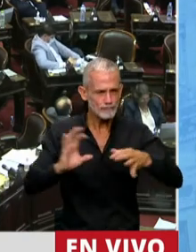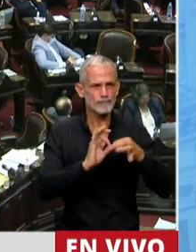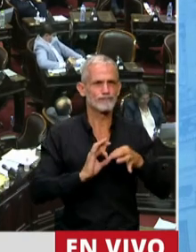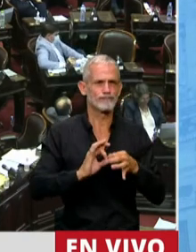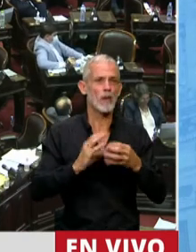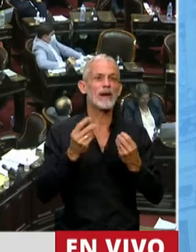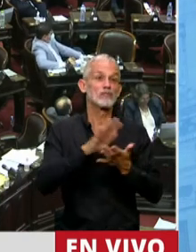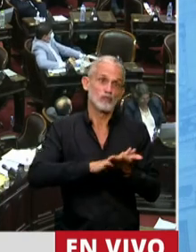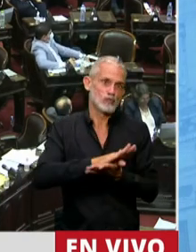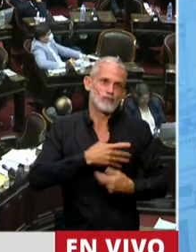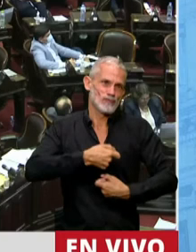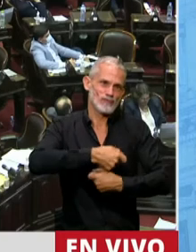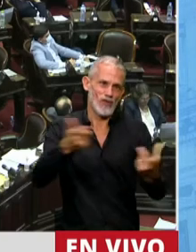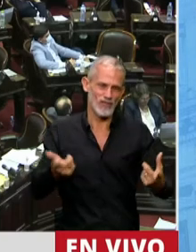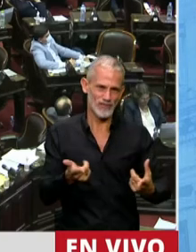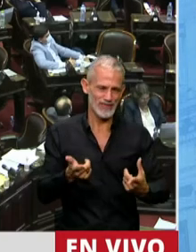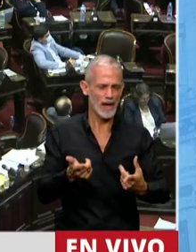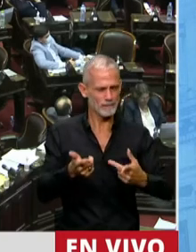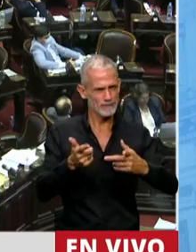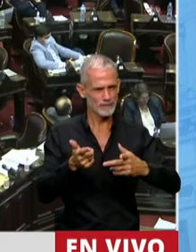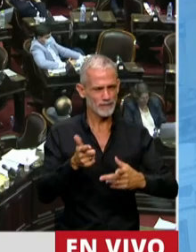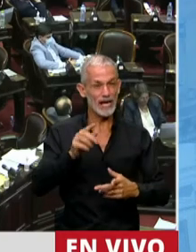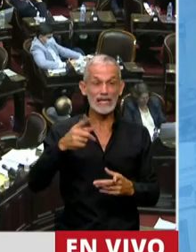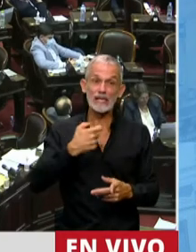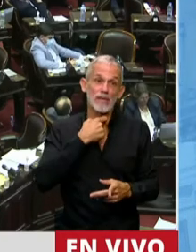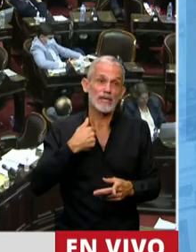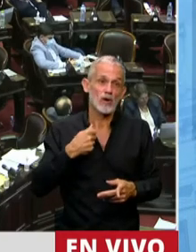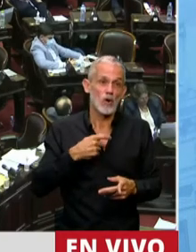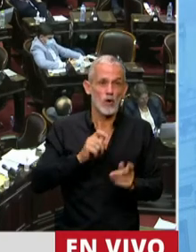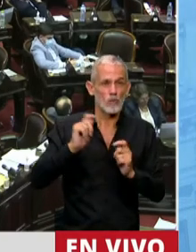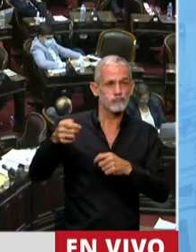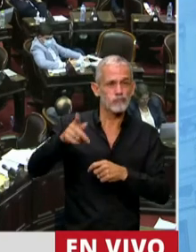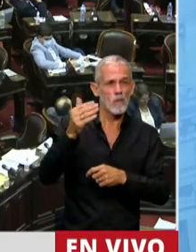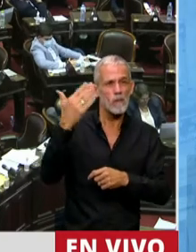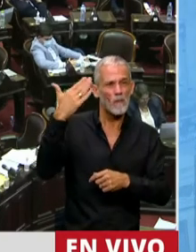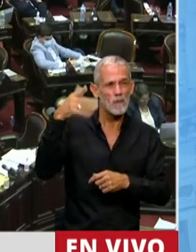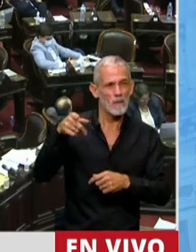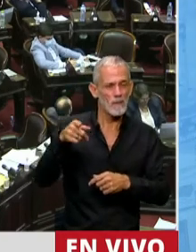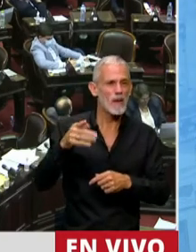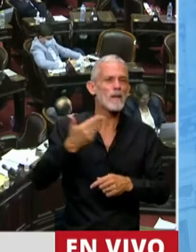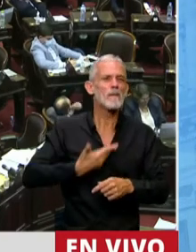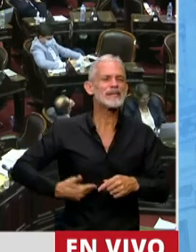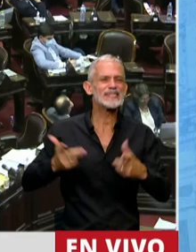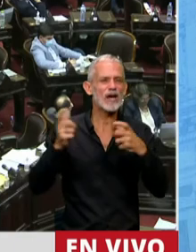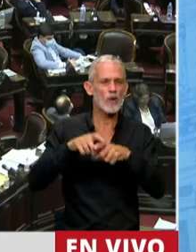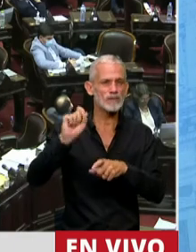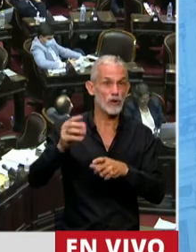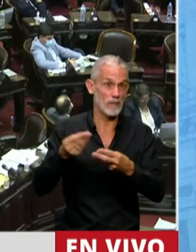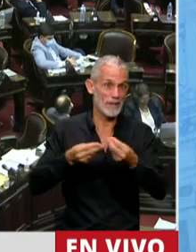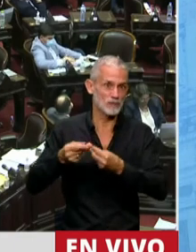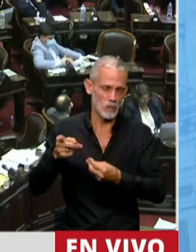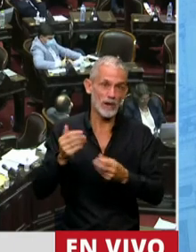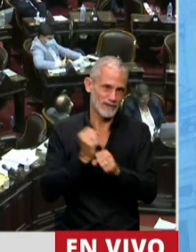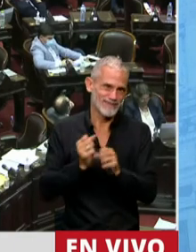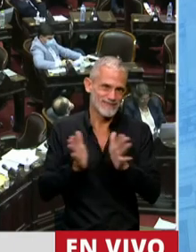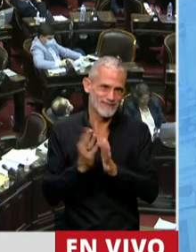para llevar soluciones. Pero quisiera también cederle la palabra al presidente de la Comisión de Presupuestos, ya que